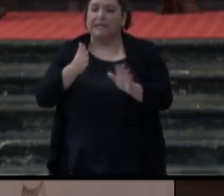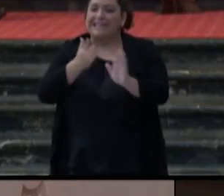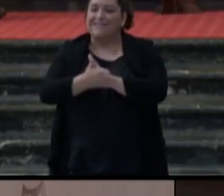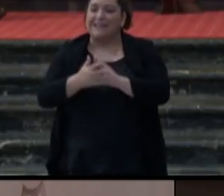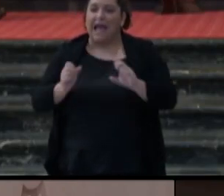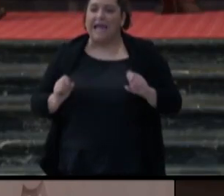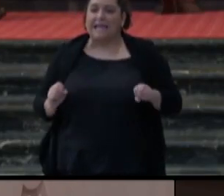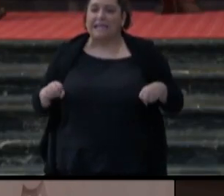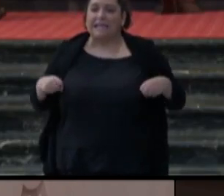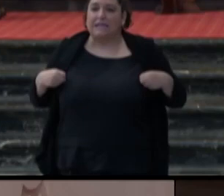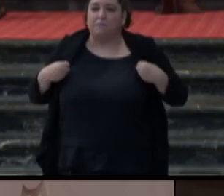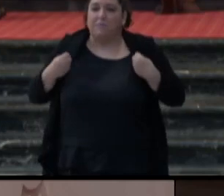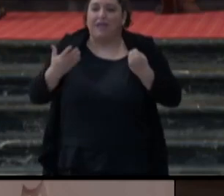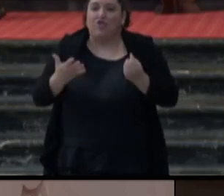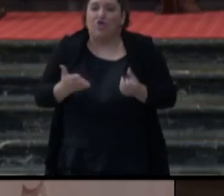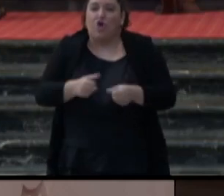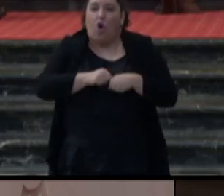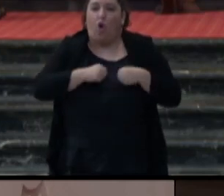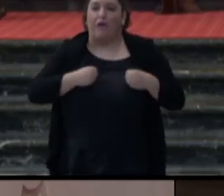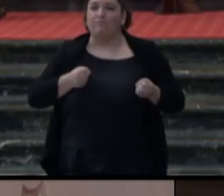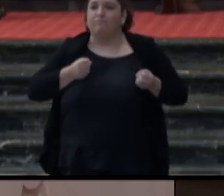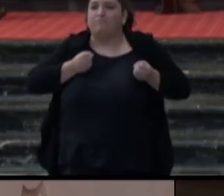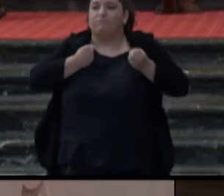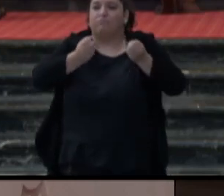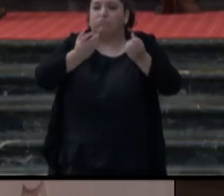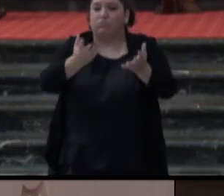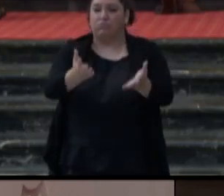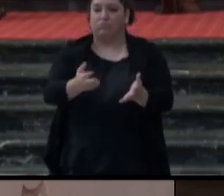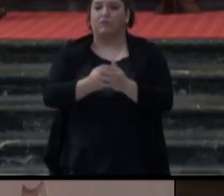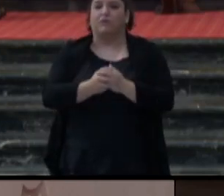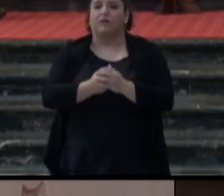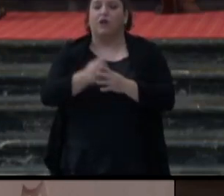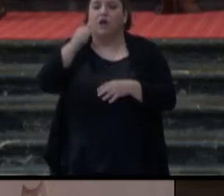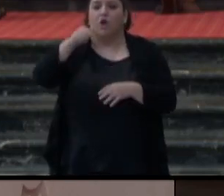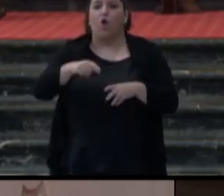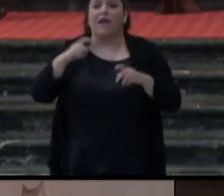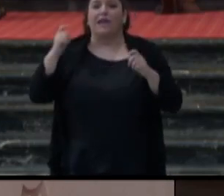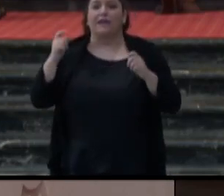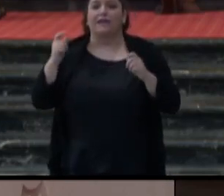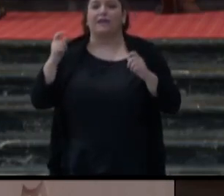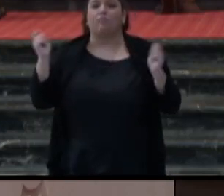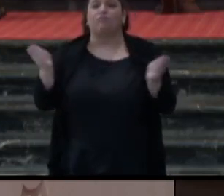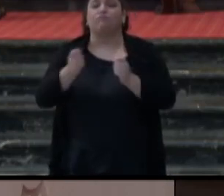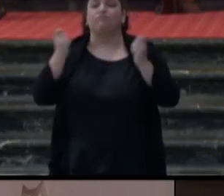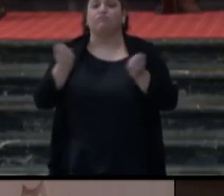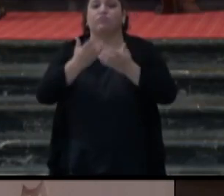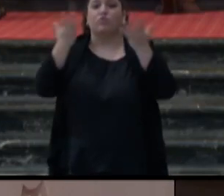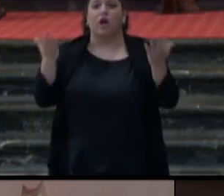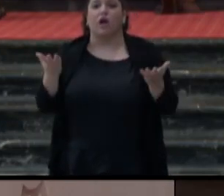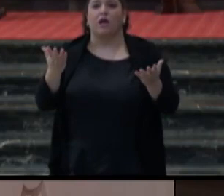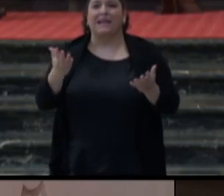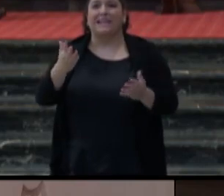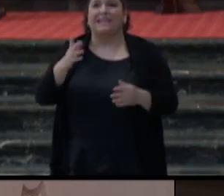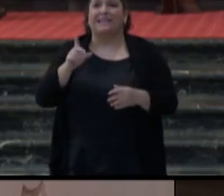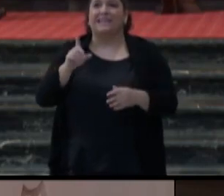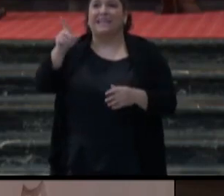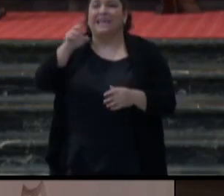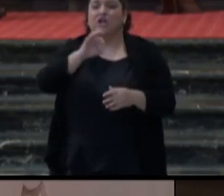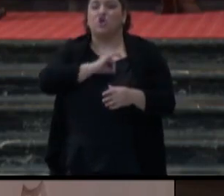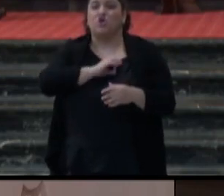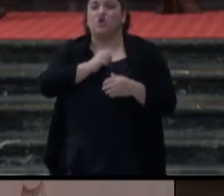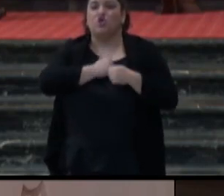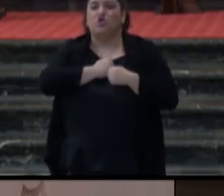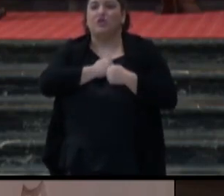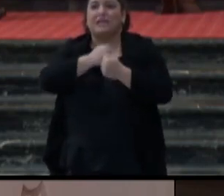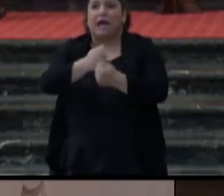expresiones del corazón humano el que hoy hemos cantado es yo te amo Señor tú eres